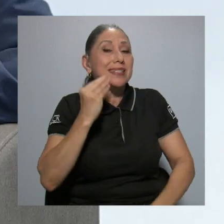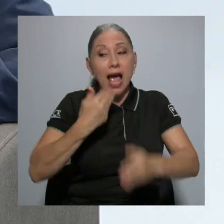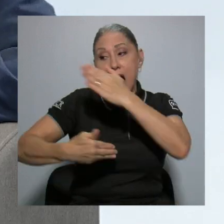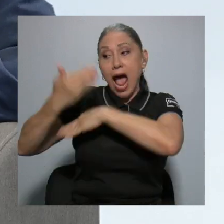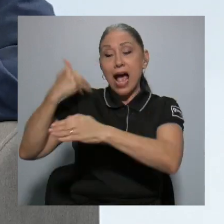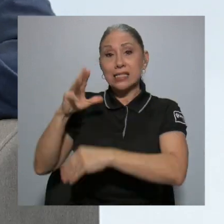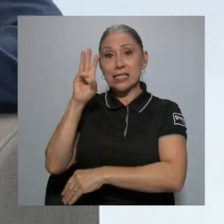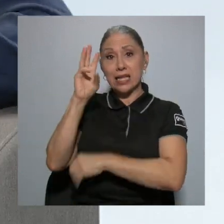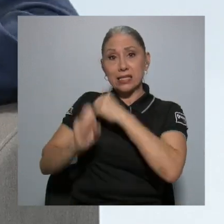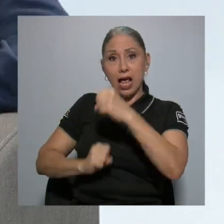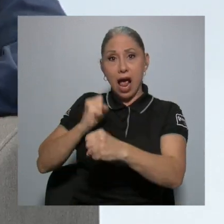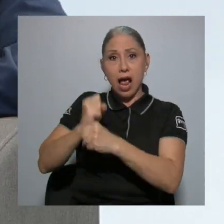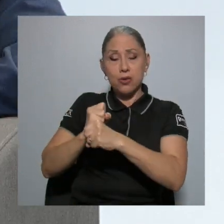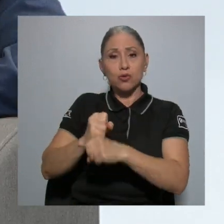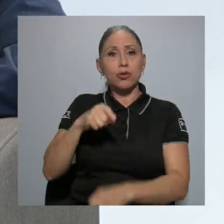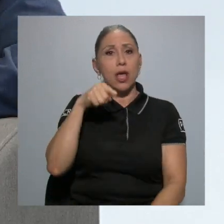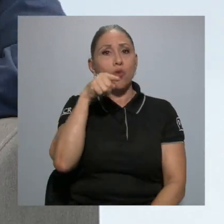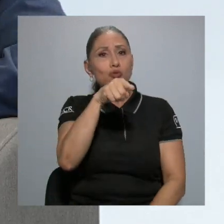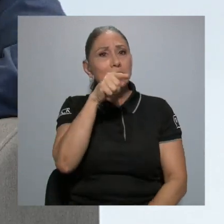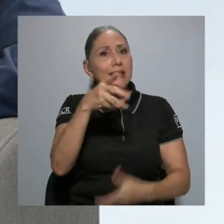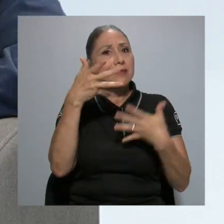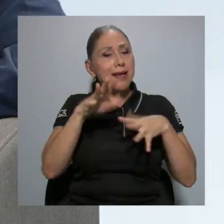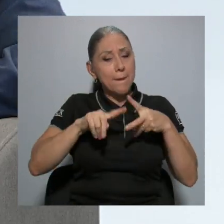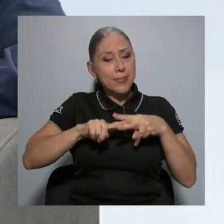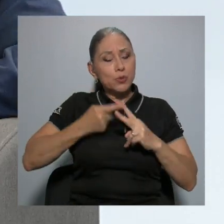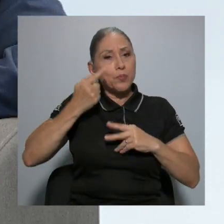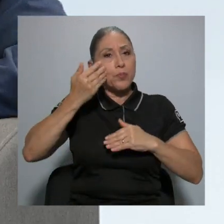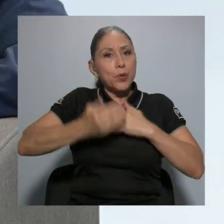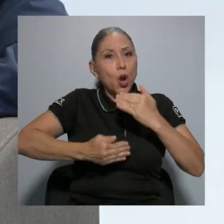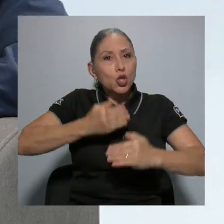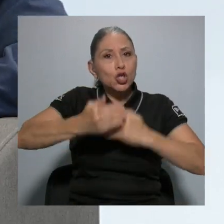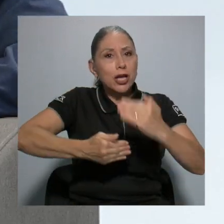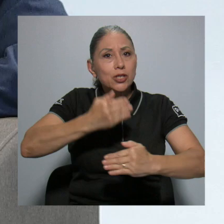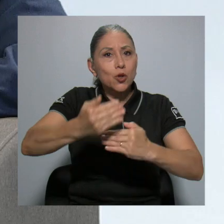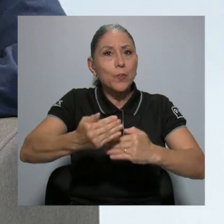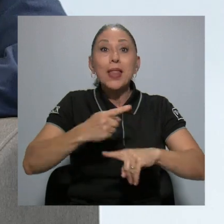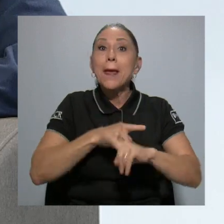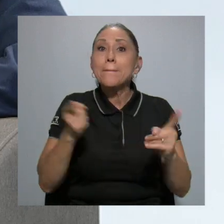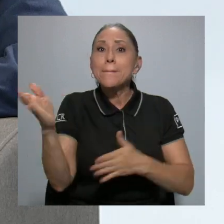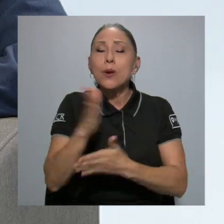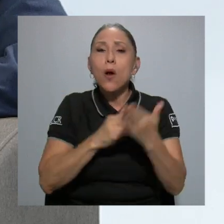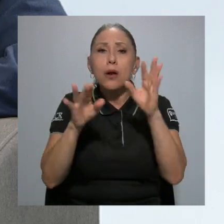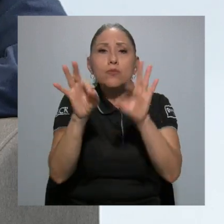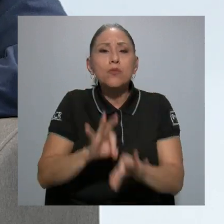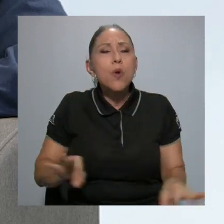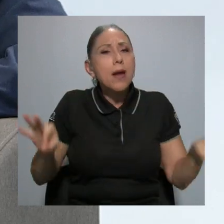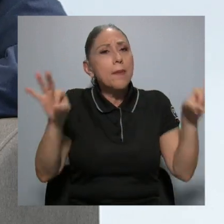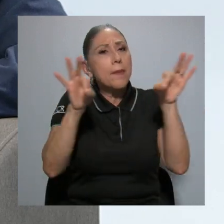Hace 6 años que usted está en este proceso, pero algo muy importante que quiero que